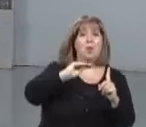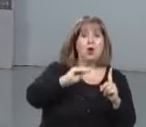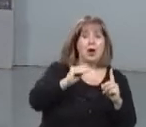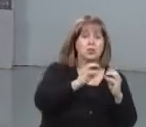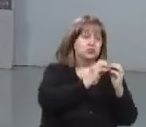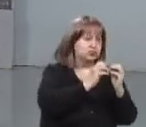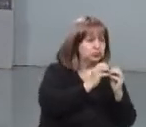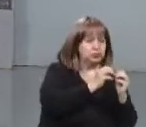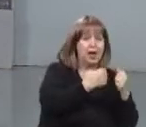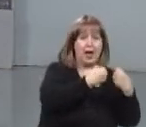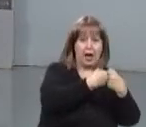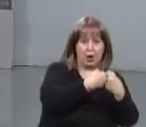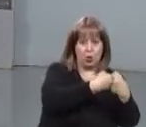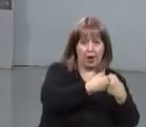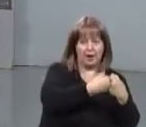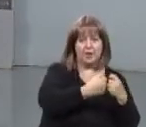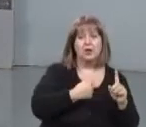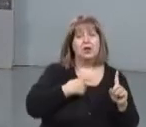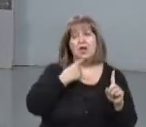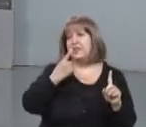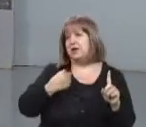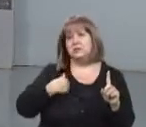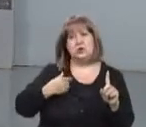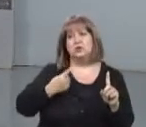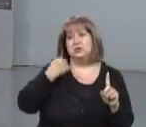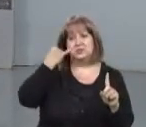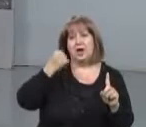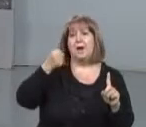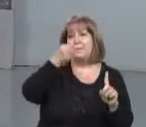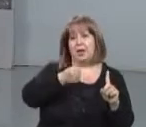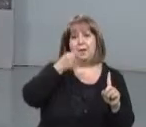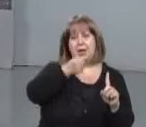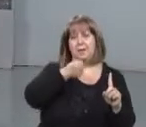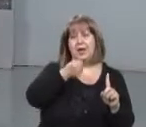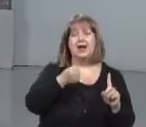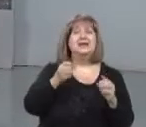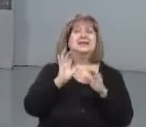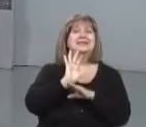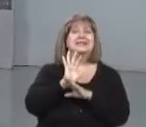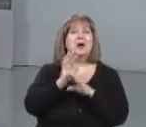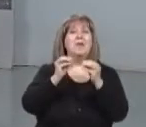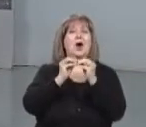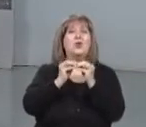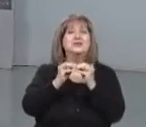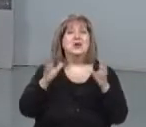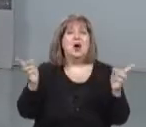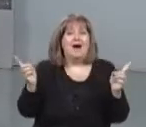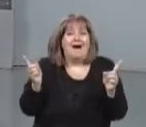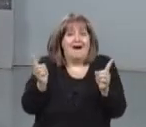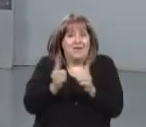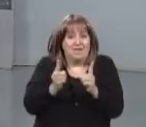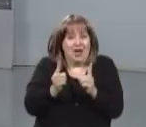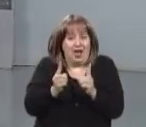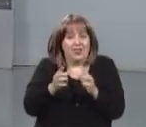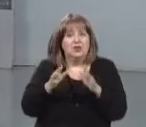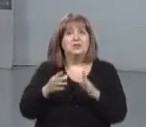juicio por jurados y fue sentenciado a prisión perpetua, justamente por homicidio agravado y alevosía. Es decir, que